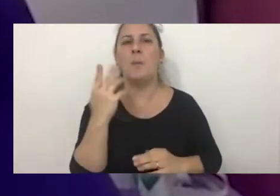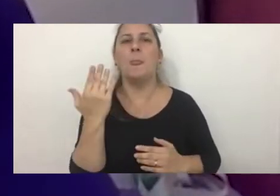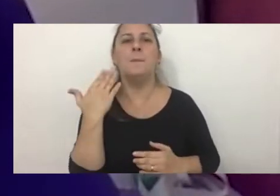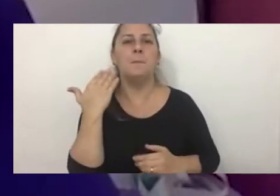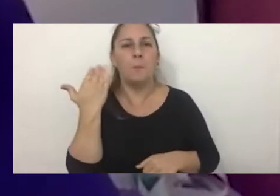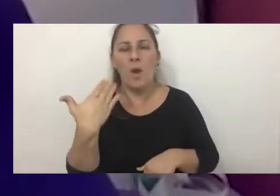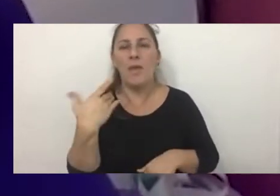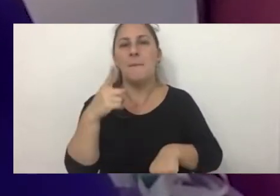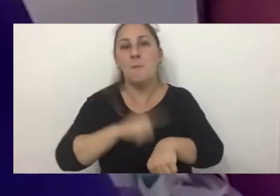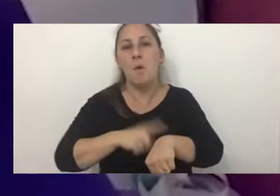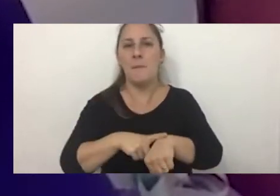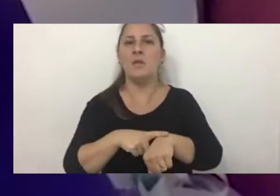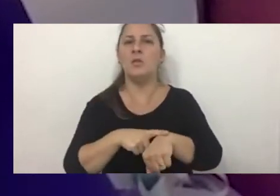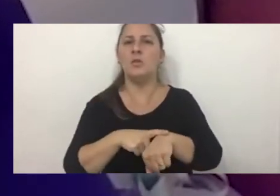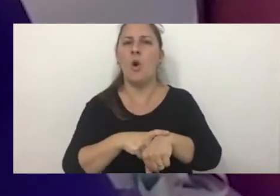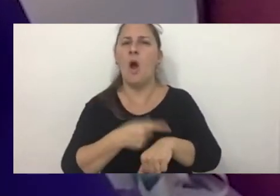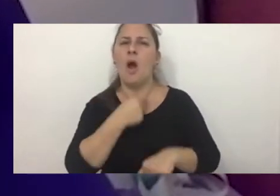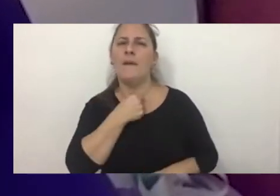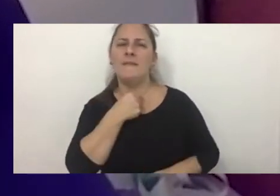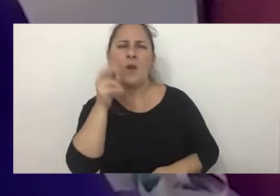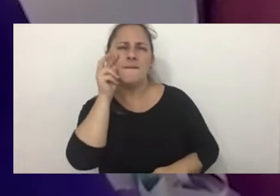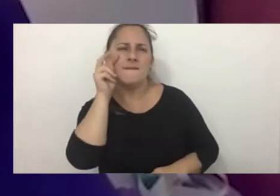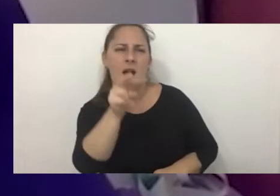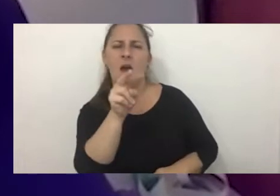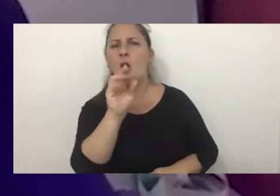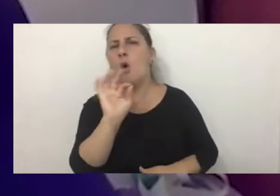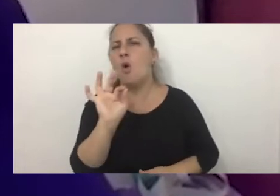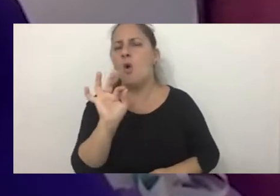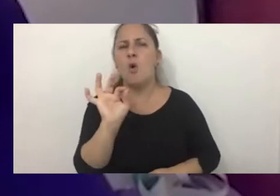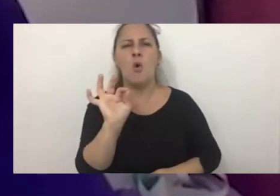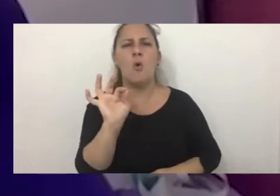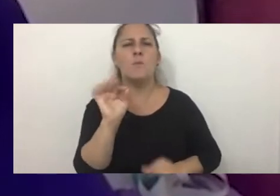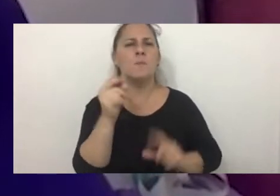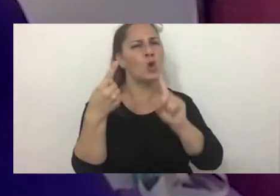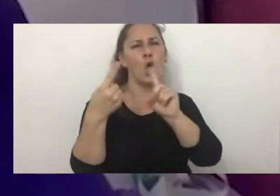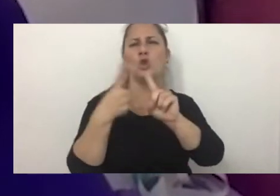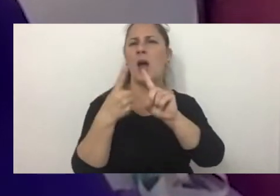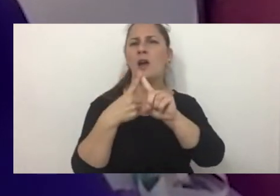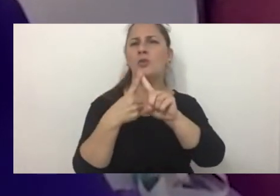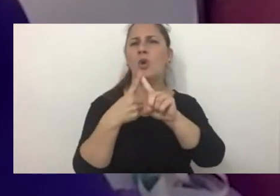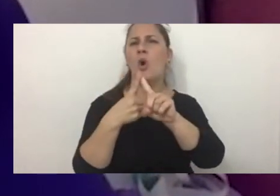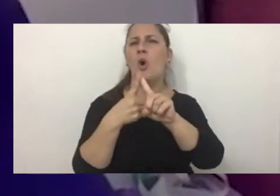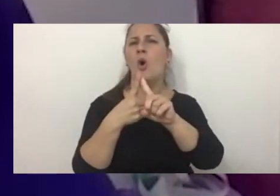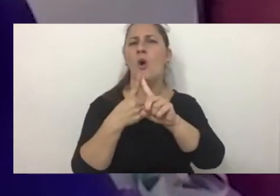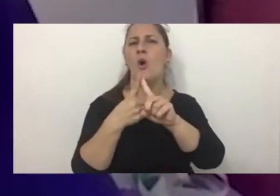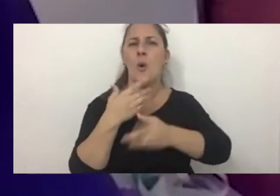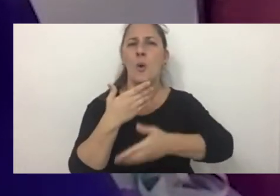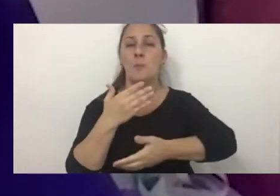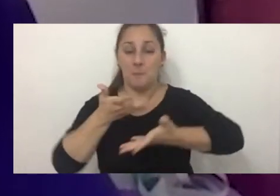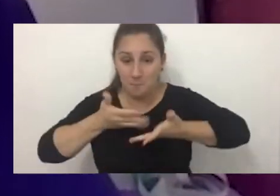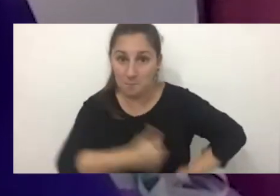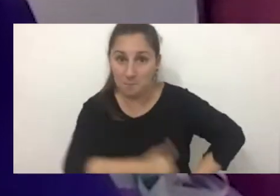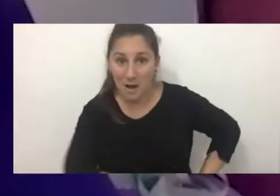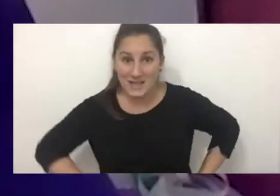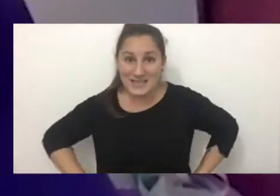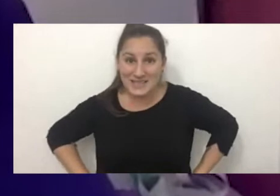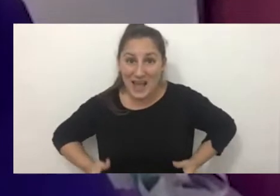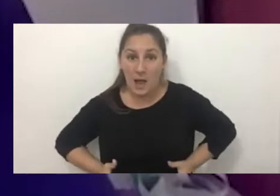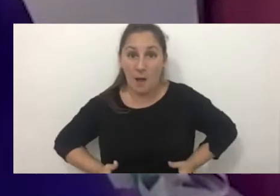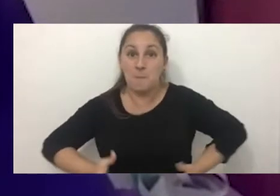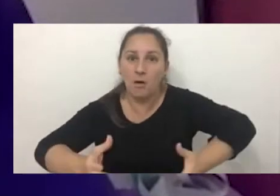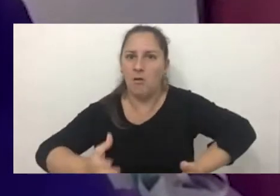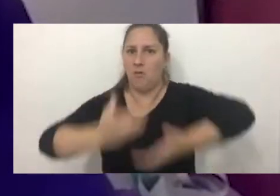en estos procesos y la posibilidad de optar libremente sobre ellas, ¿no? Como dice Caro,